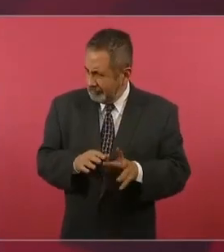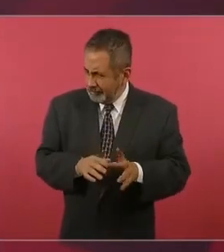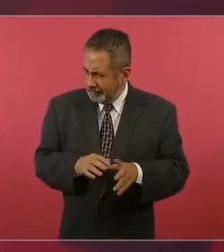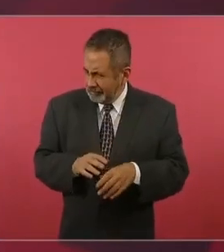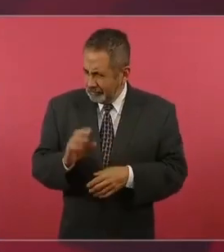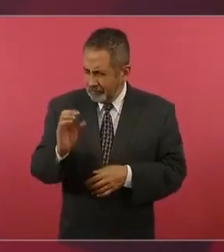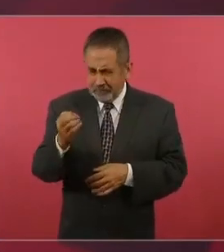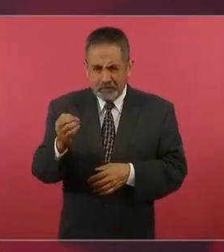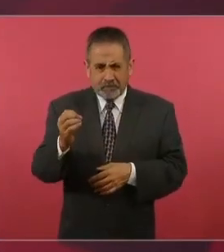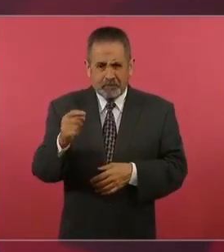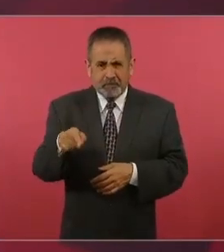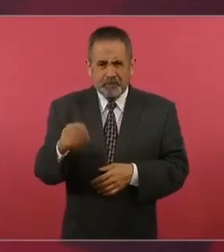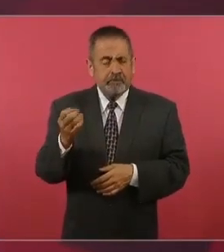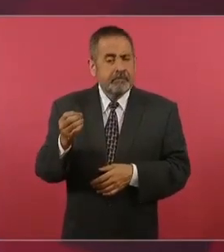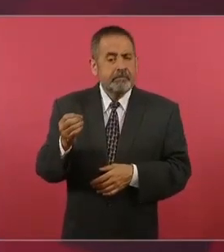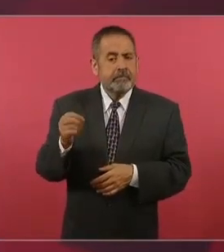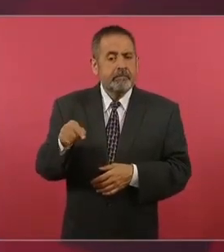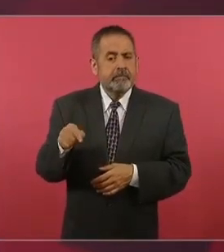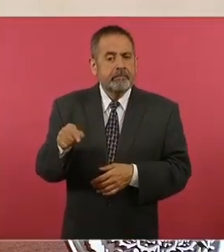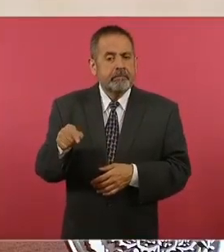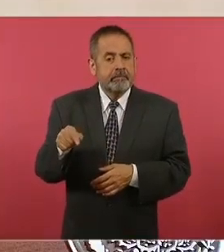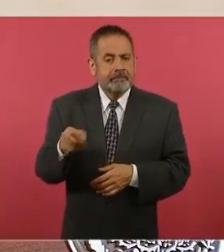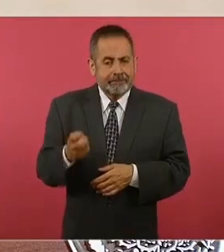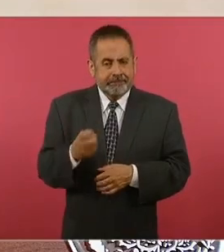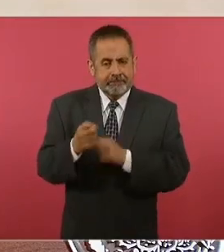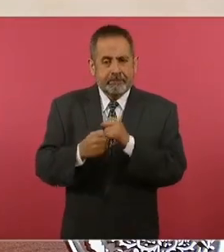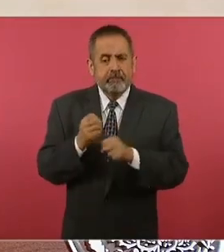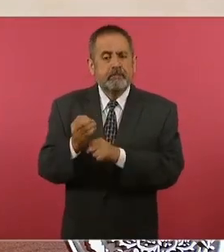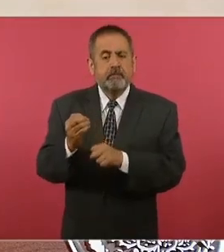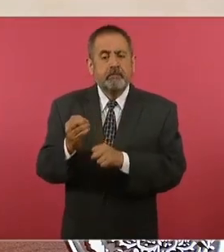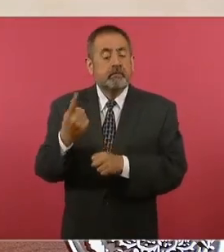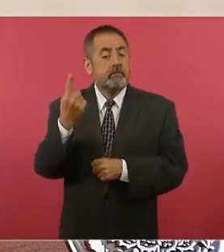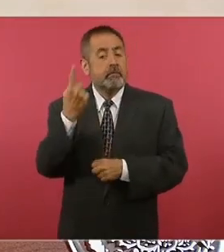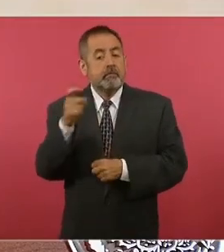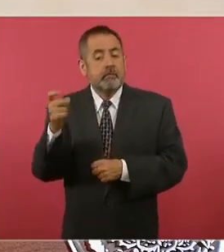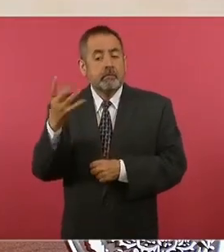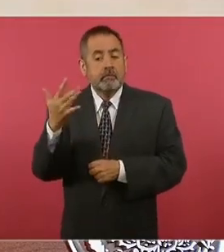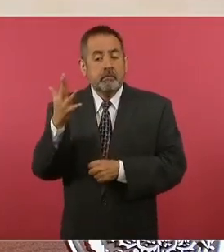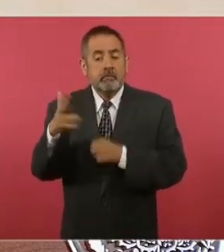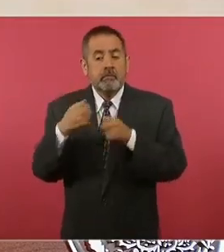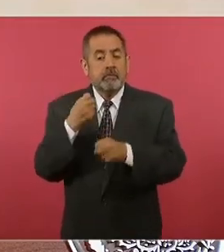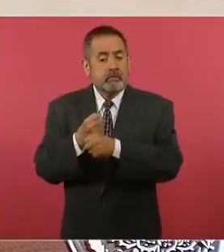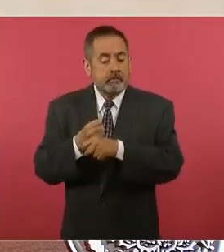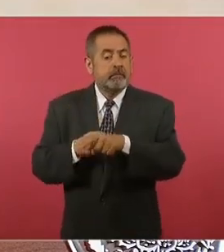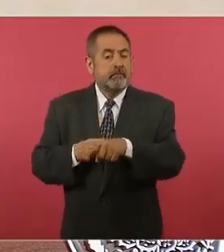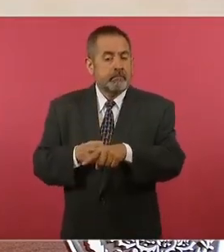en octubre de este año se cumplen 150 años